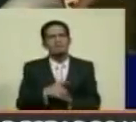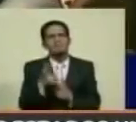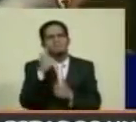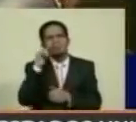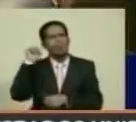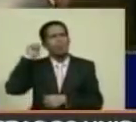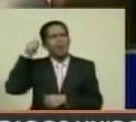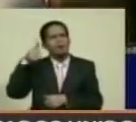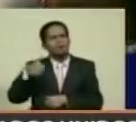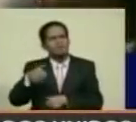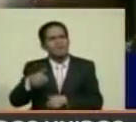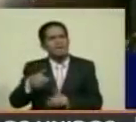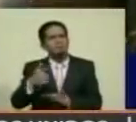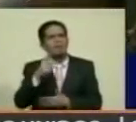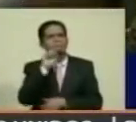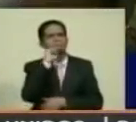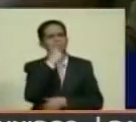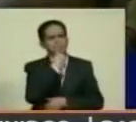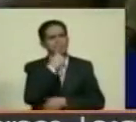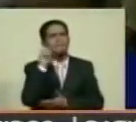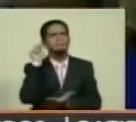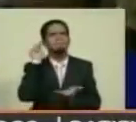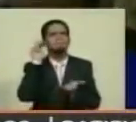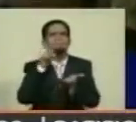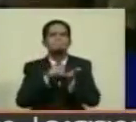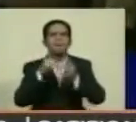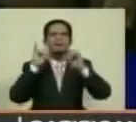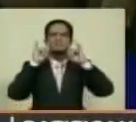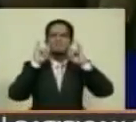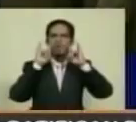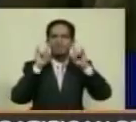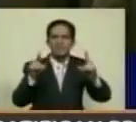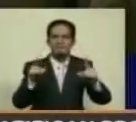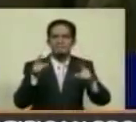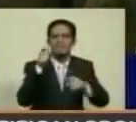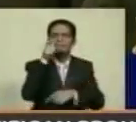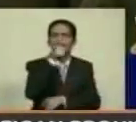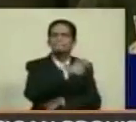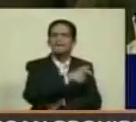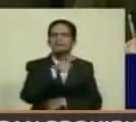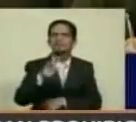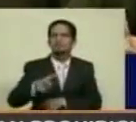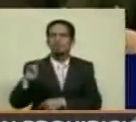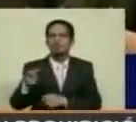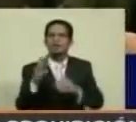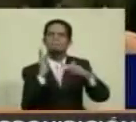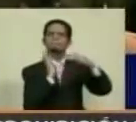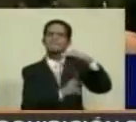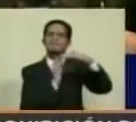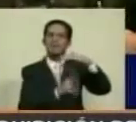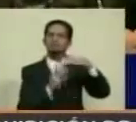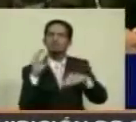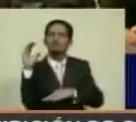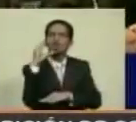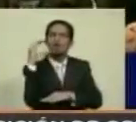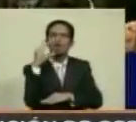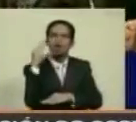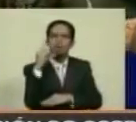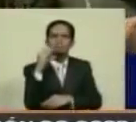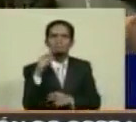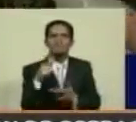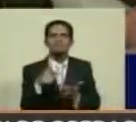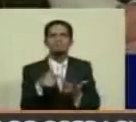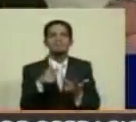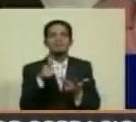omitiendo la participación directa de funcionarios de migración colombiana, de inteligencia